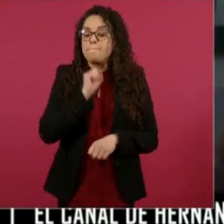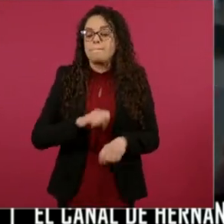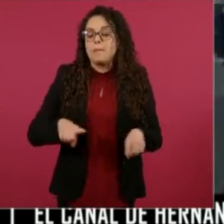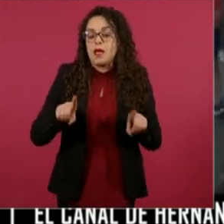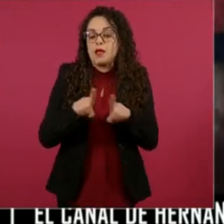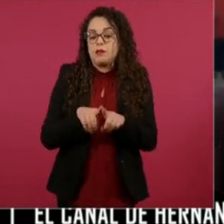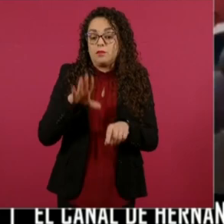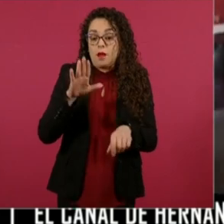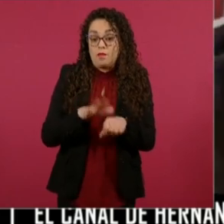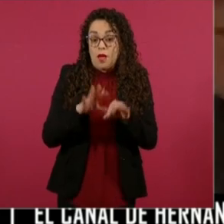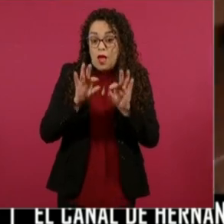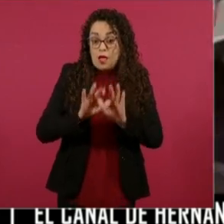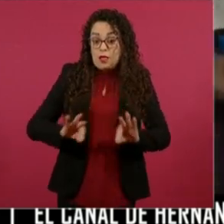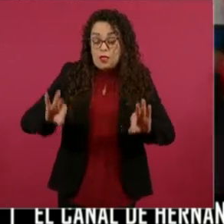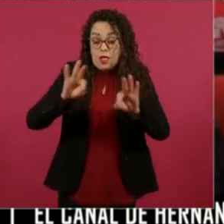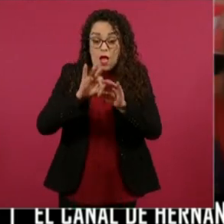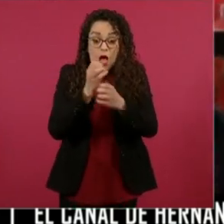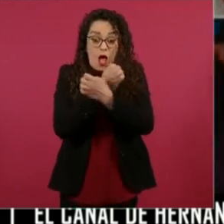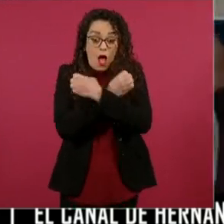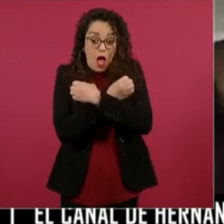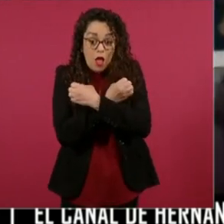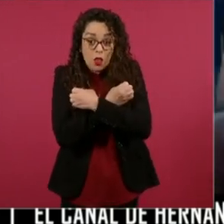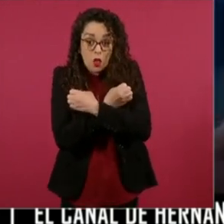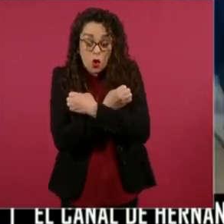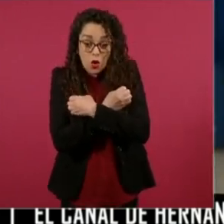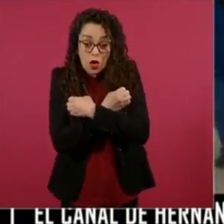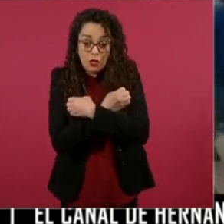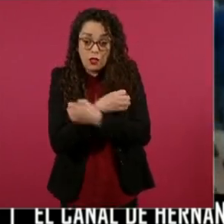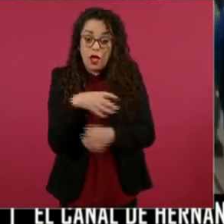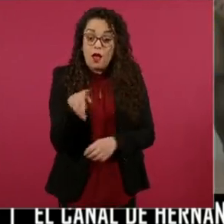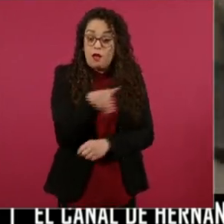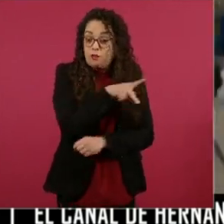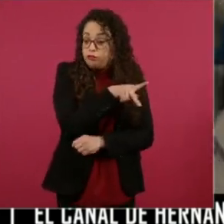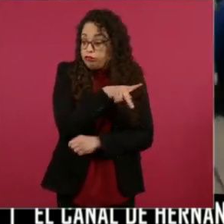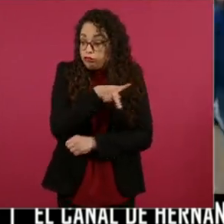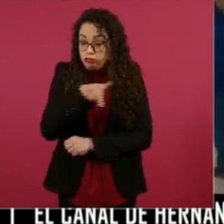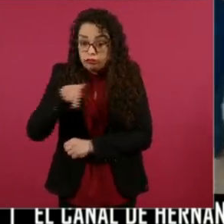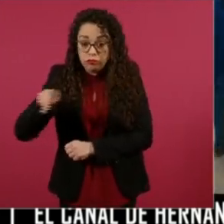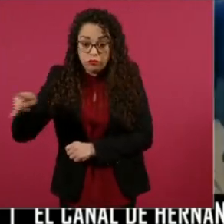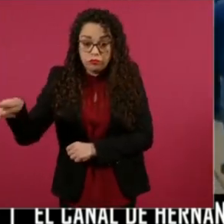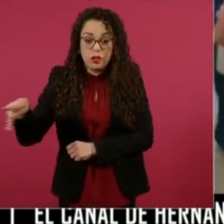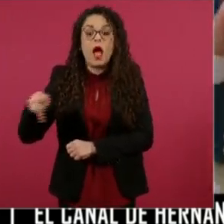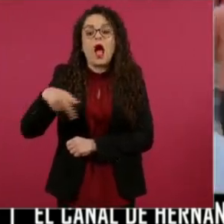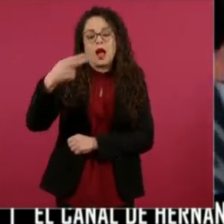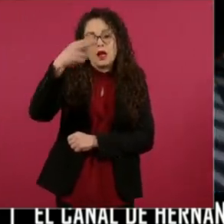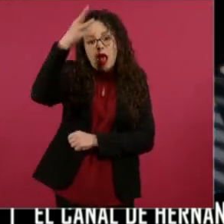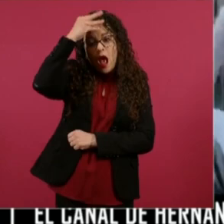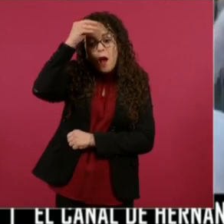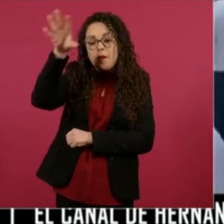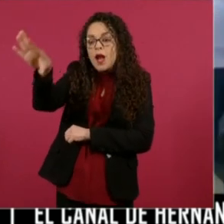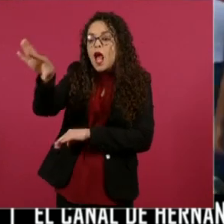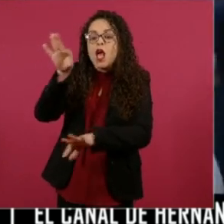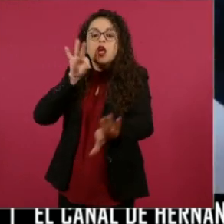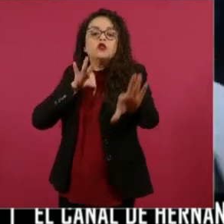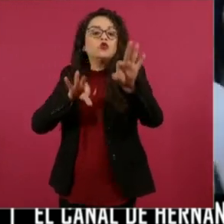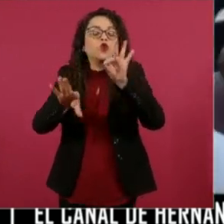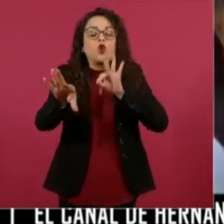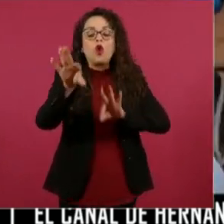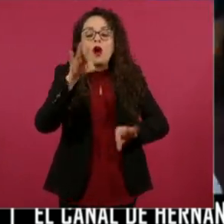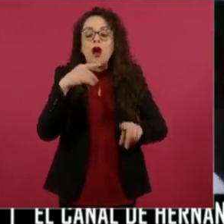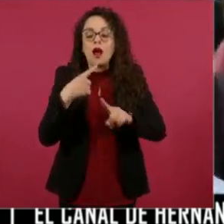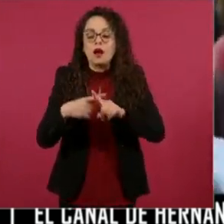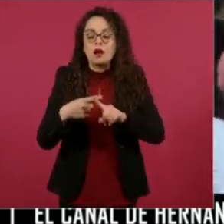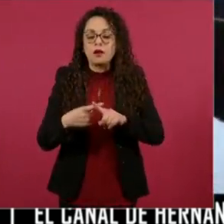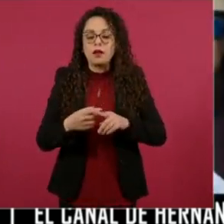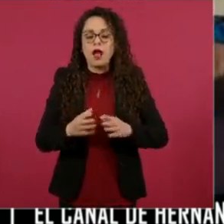lo más importante. Sin duda. Si pudieran tener todos educación, entonces claro, sabrían qué escoger. Y educación y tono de piel como que